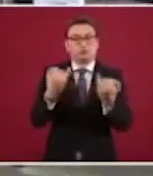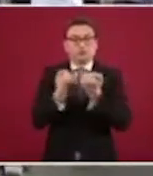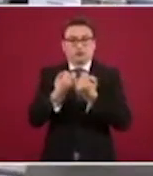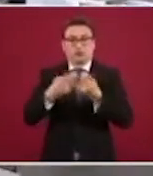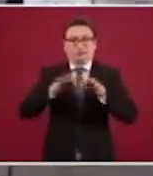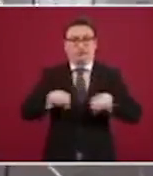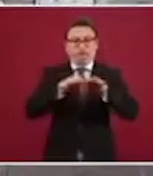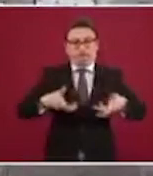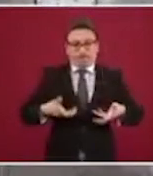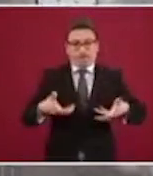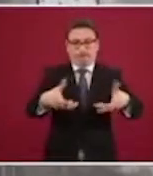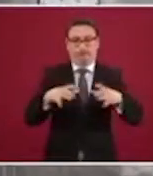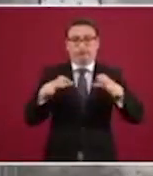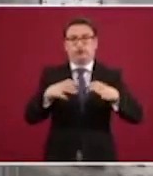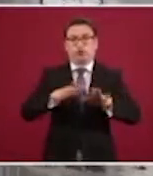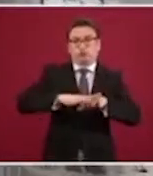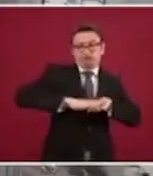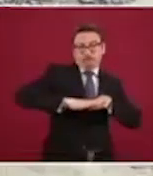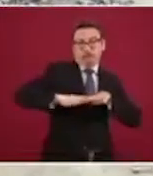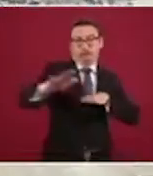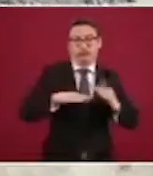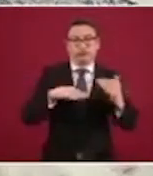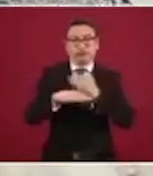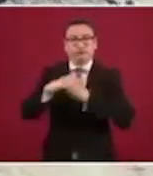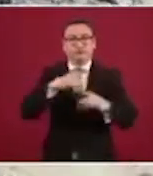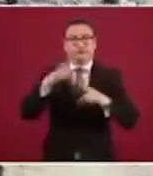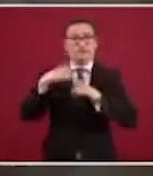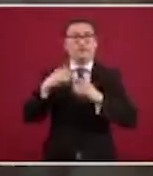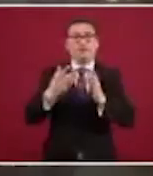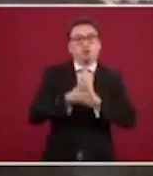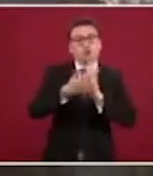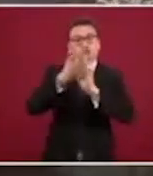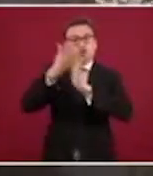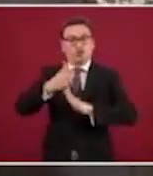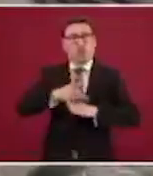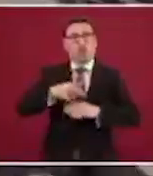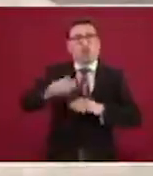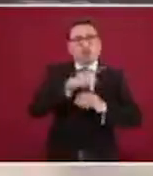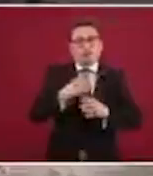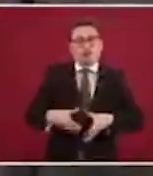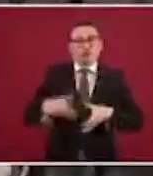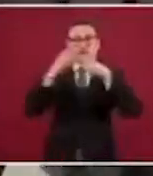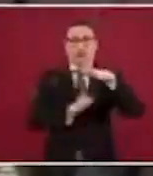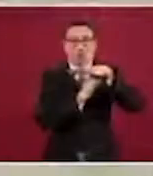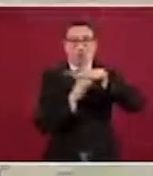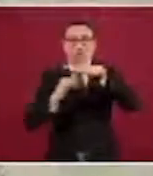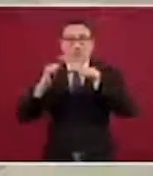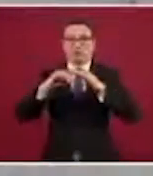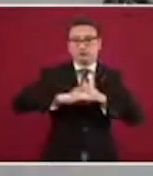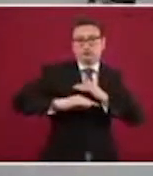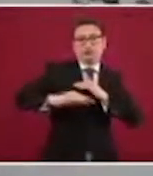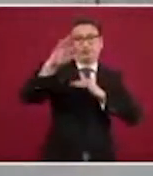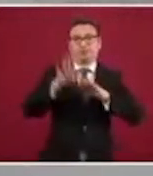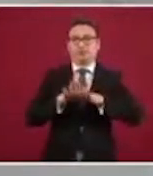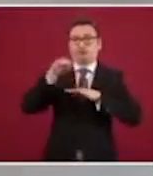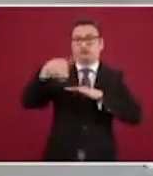troncal, que continúa con la conformación de terraplenes en vialidades, así como la construcción de cimentación, pilas y zapatas del viaducto